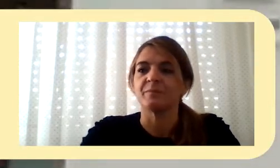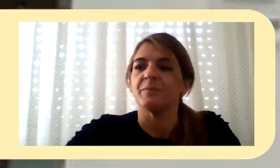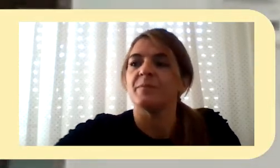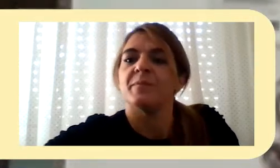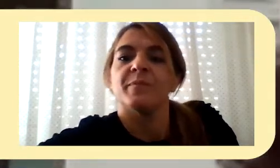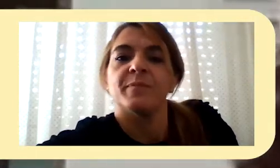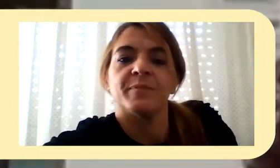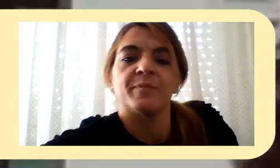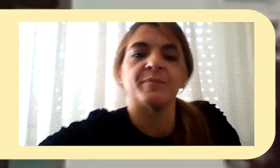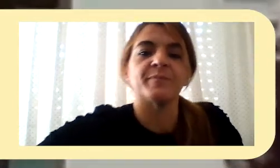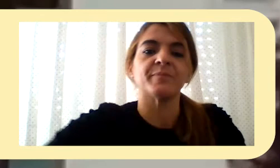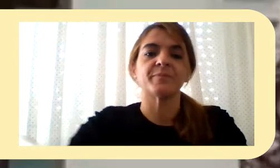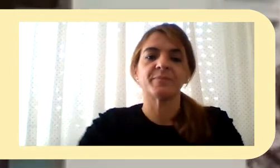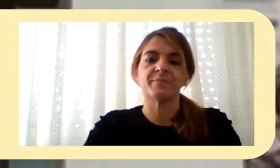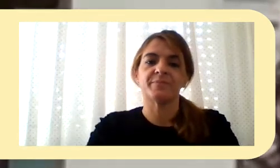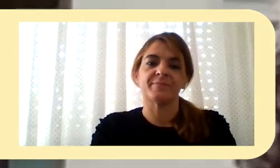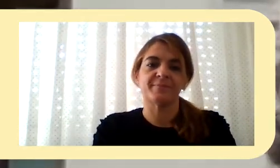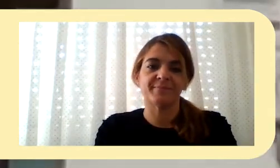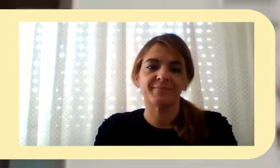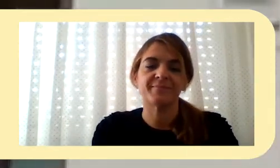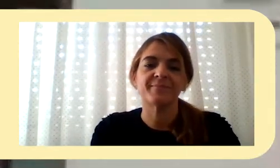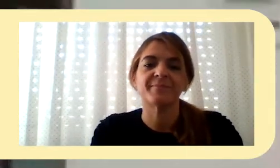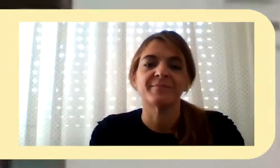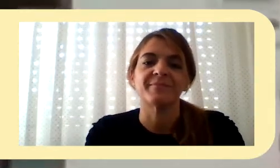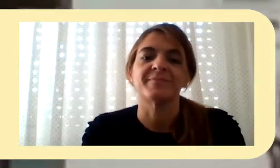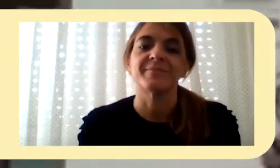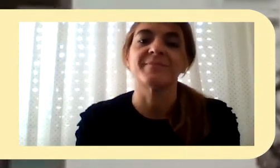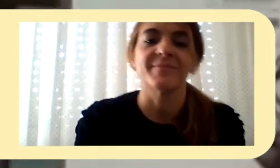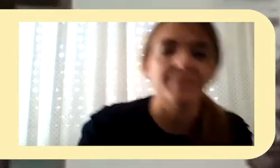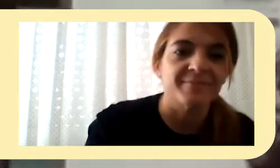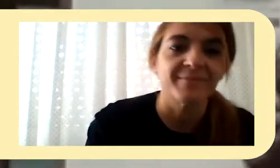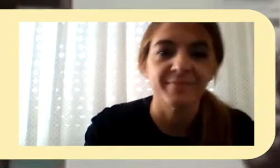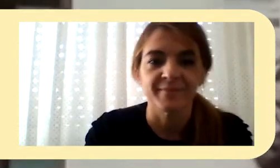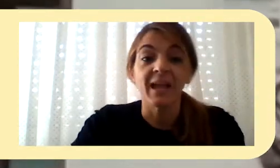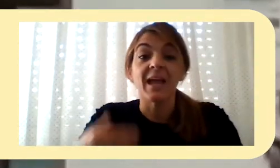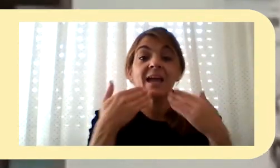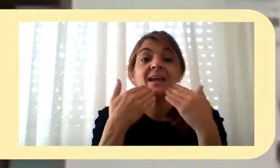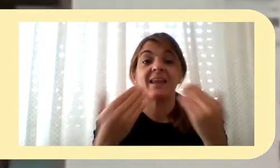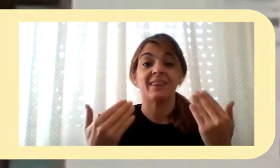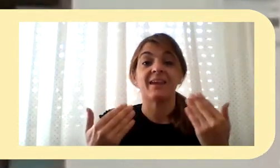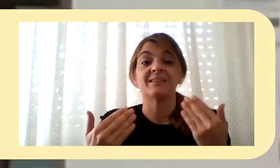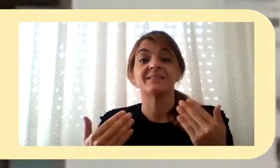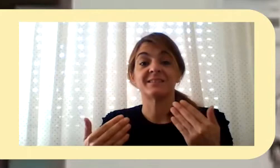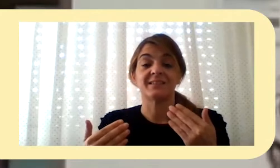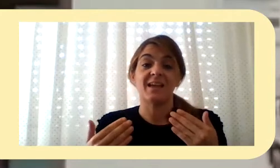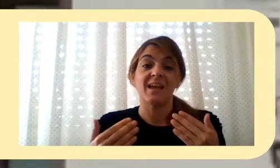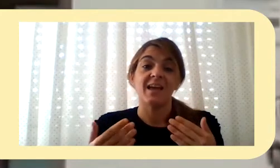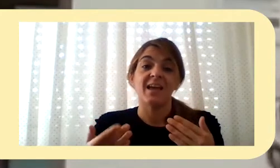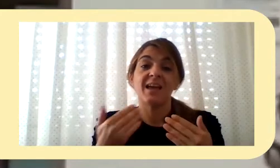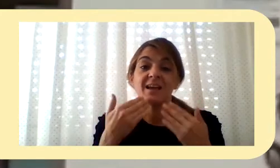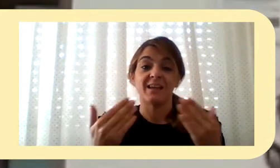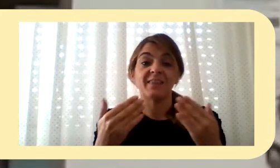¿Qué hay? Bueno, pues agradezco a la Federación de Mujeres Progresistas la invitación. Agradezco